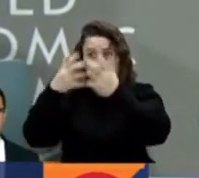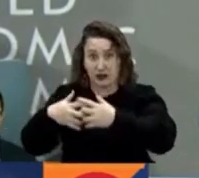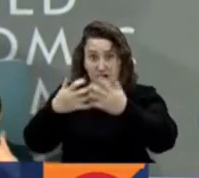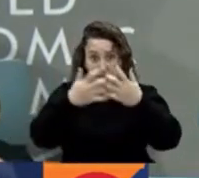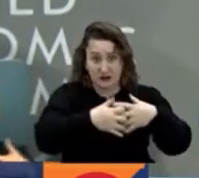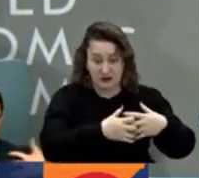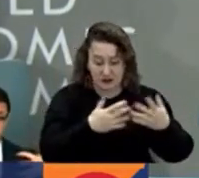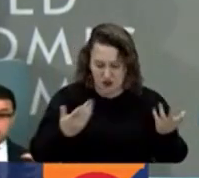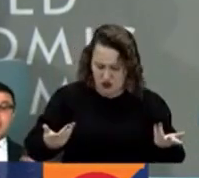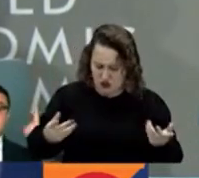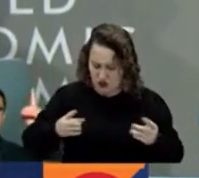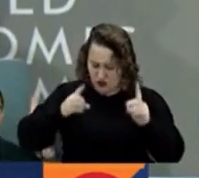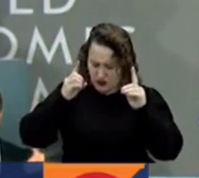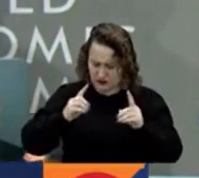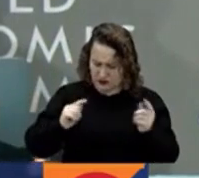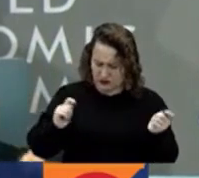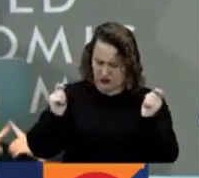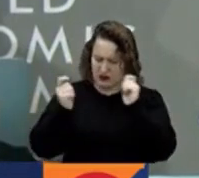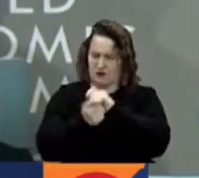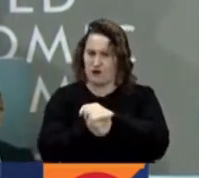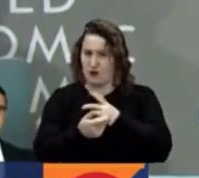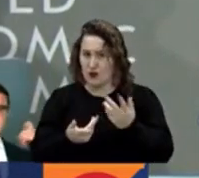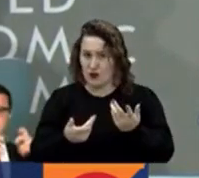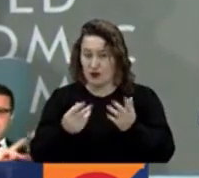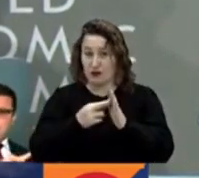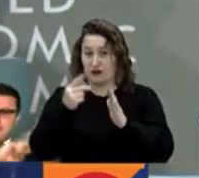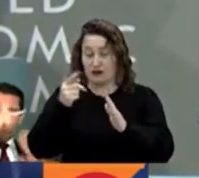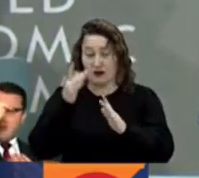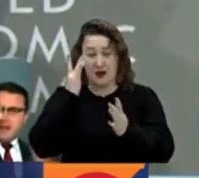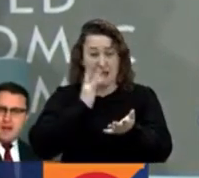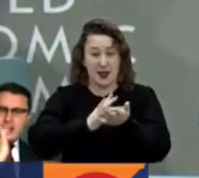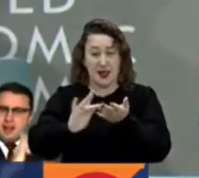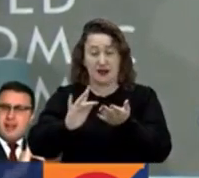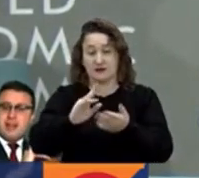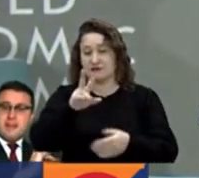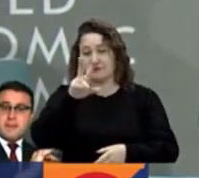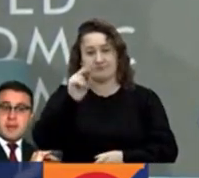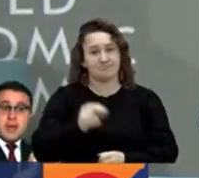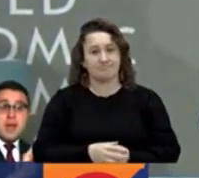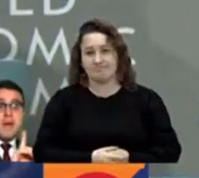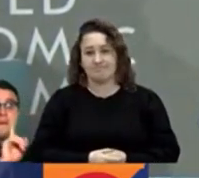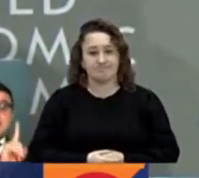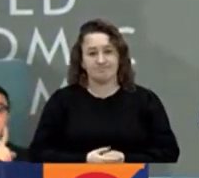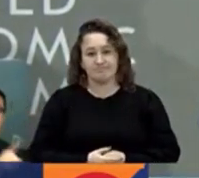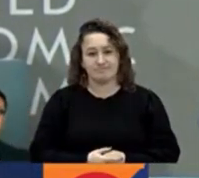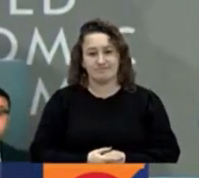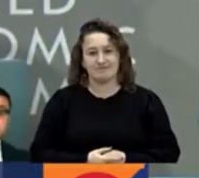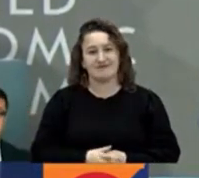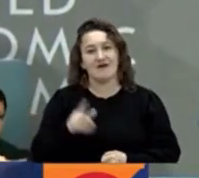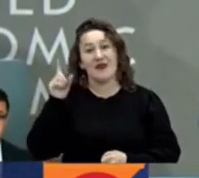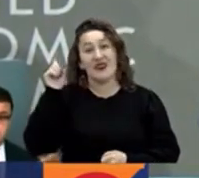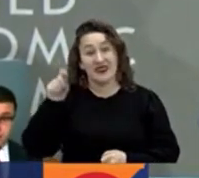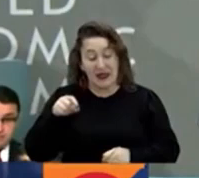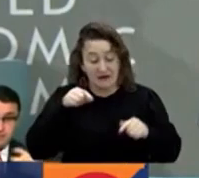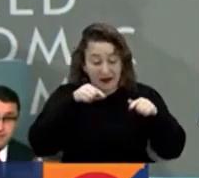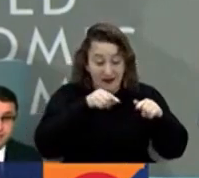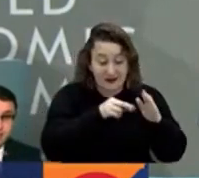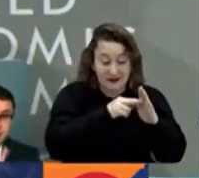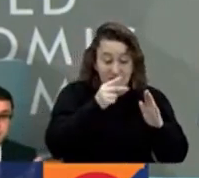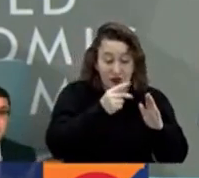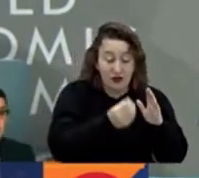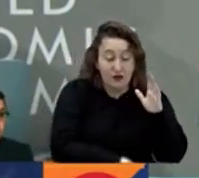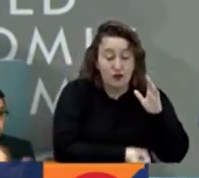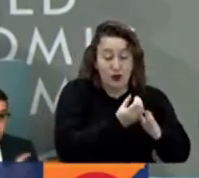de cambio a las tecnologías limpias si éstas no aumentan la productividad de